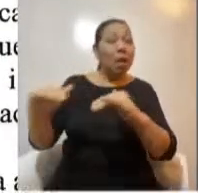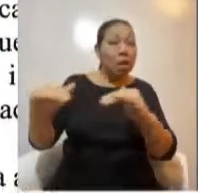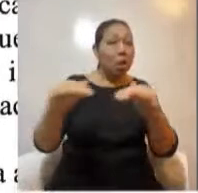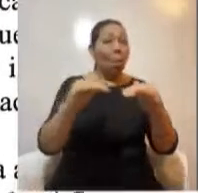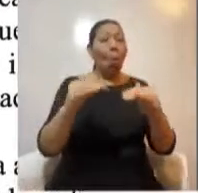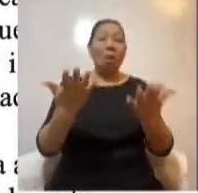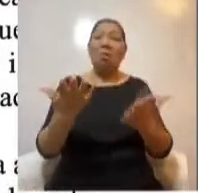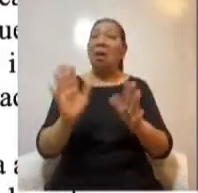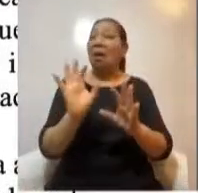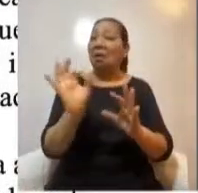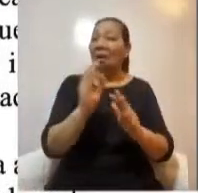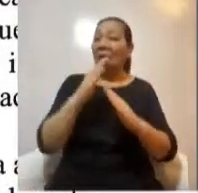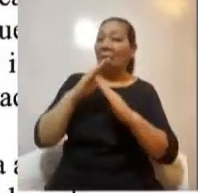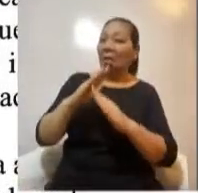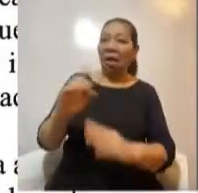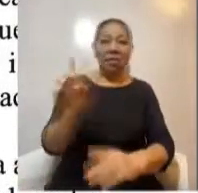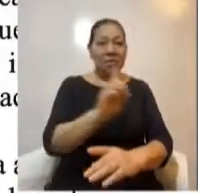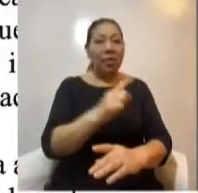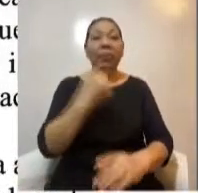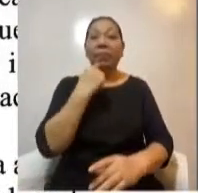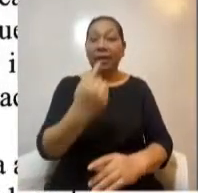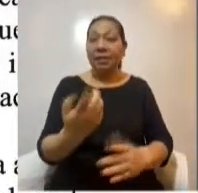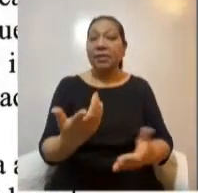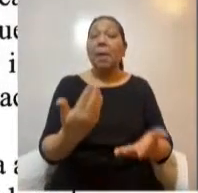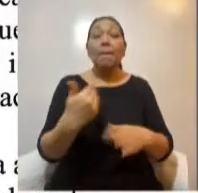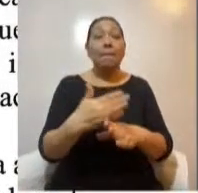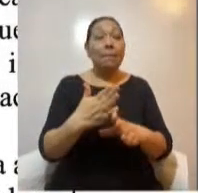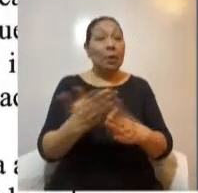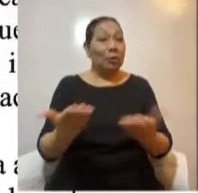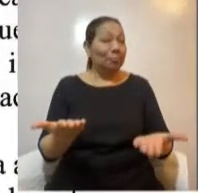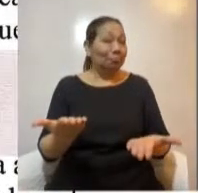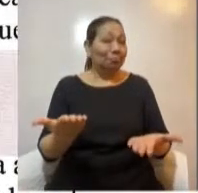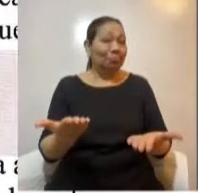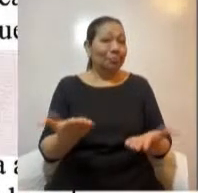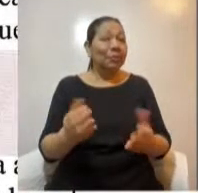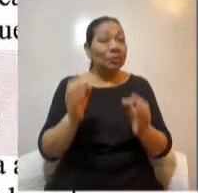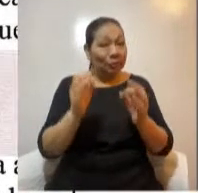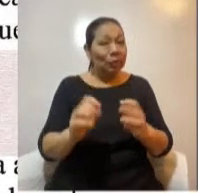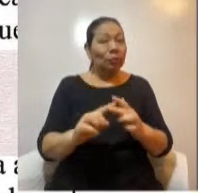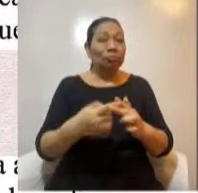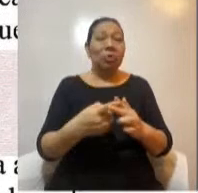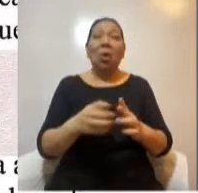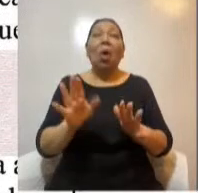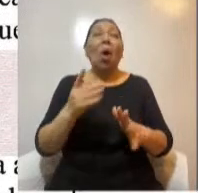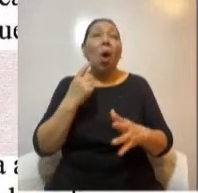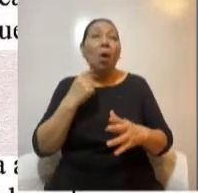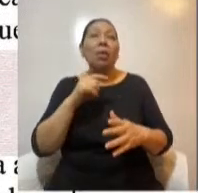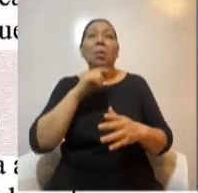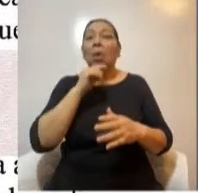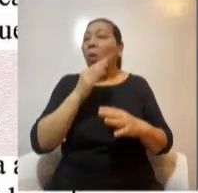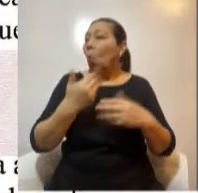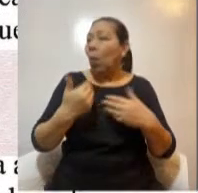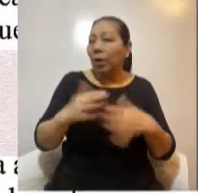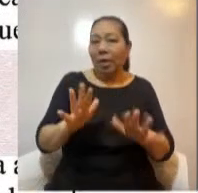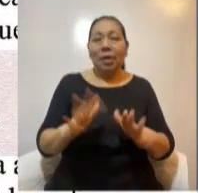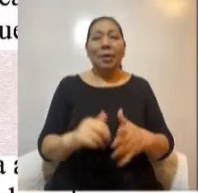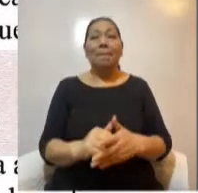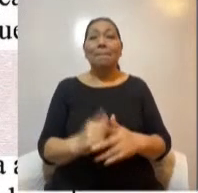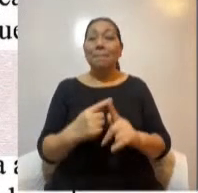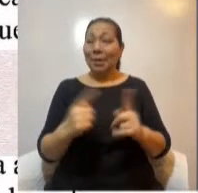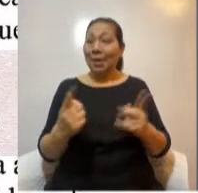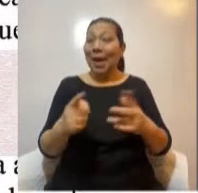la igualdad y nadie debe ser discriminado por motivo de origen, sexo, raza, idioma,